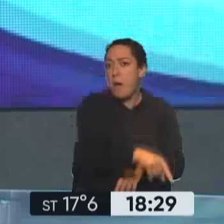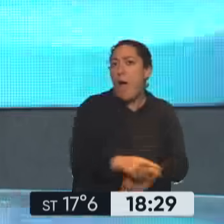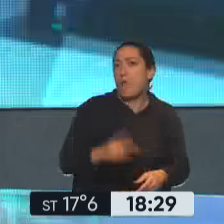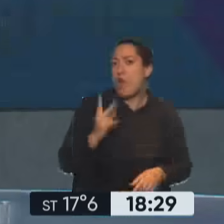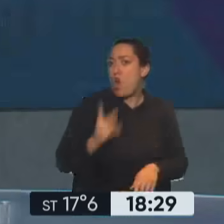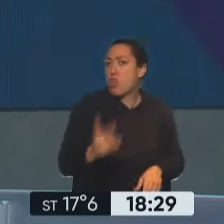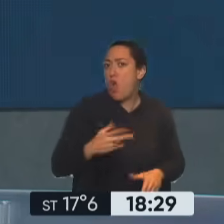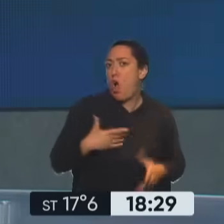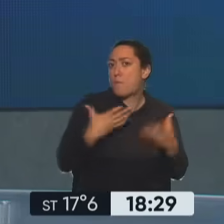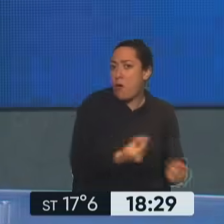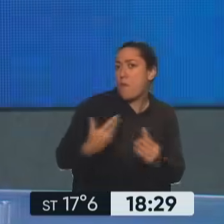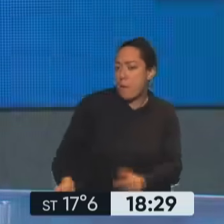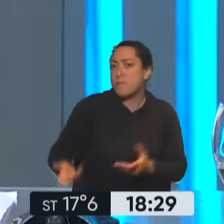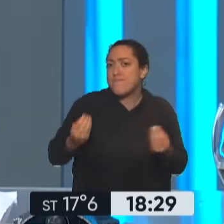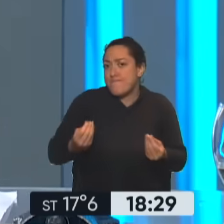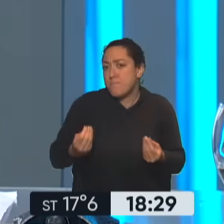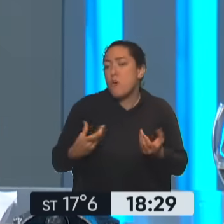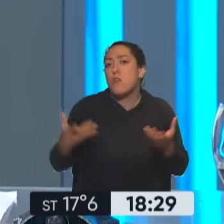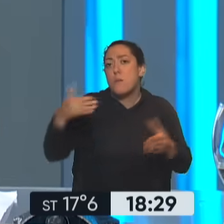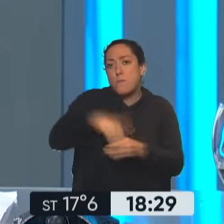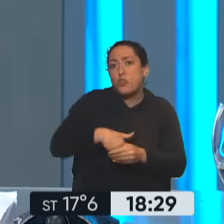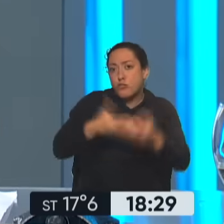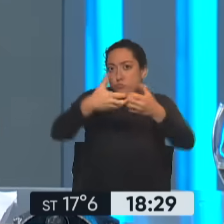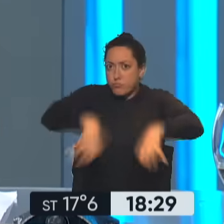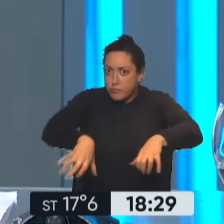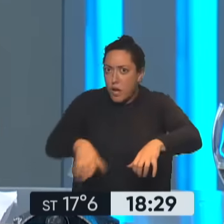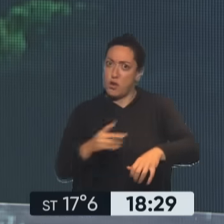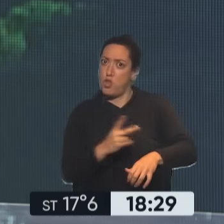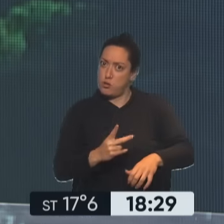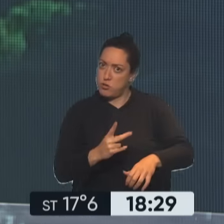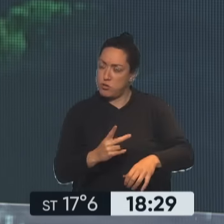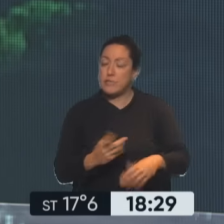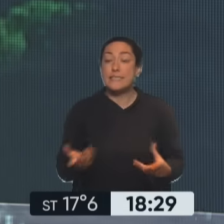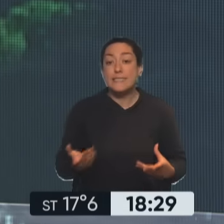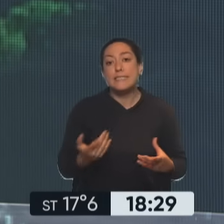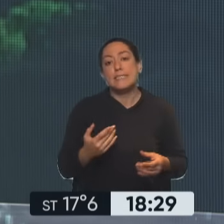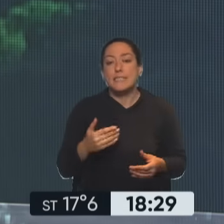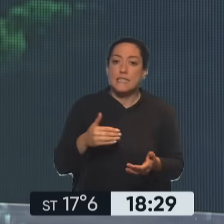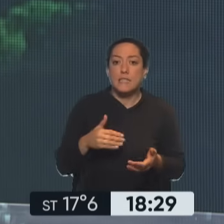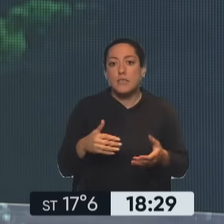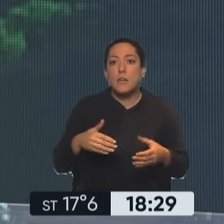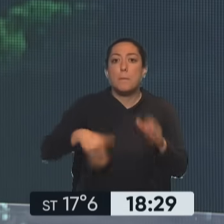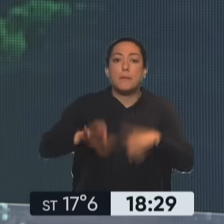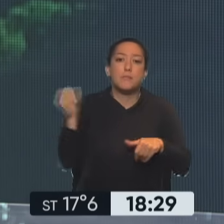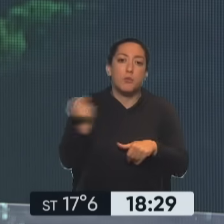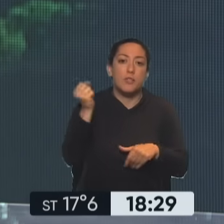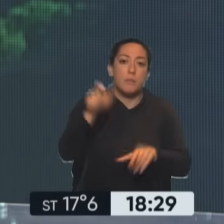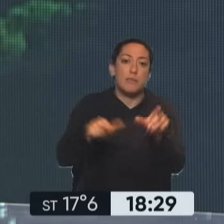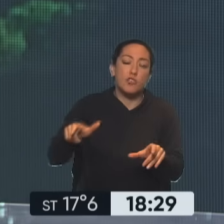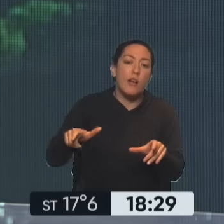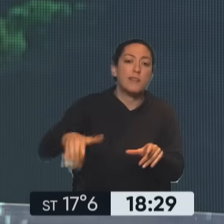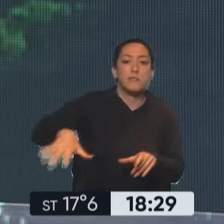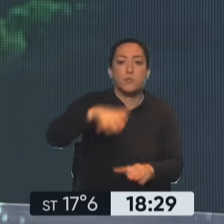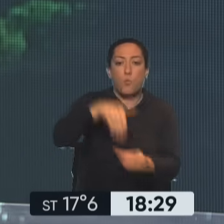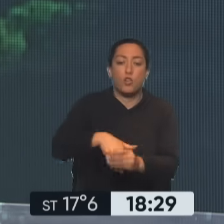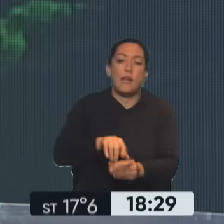bandas. ¿Ese voto se puede dividir entre los dos? Mira, ahí la pregunta es más por el electorado que por la dirigencia. La dirigencia, la